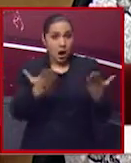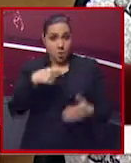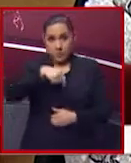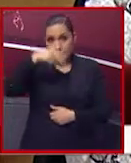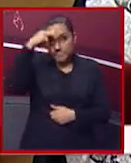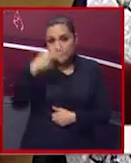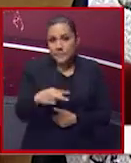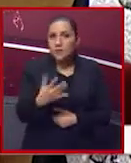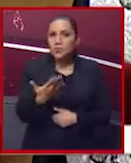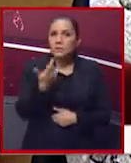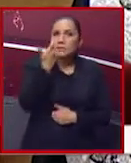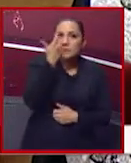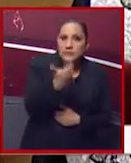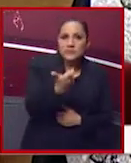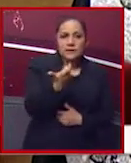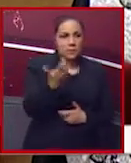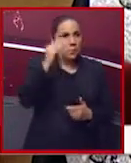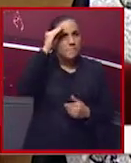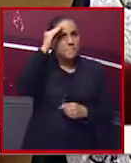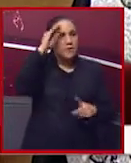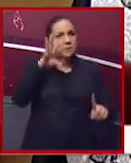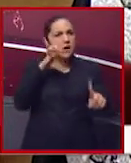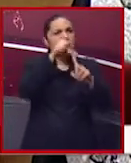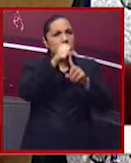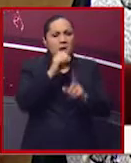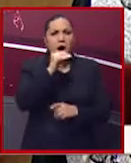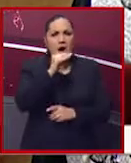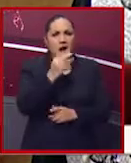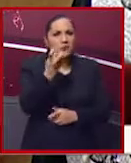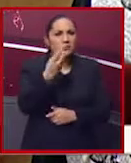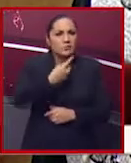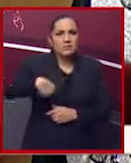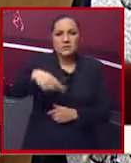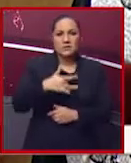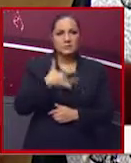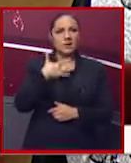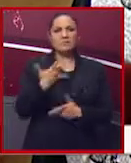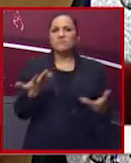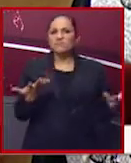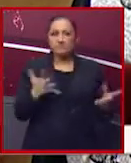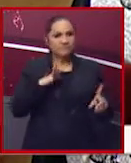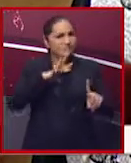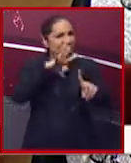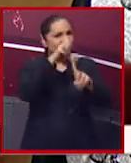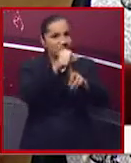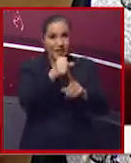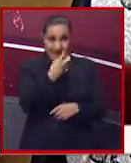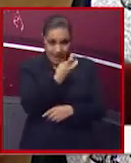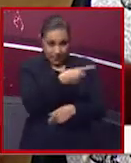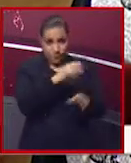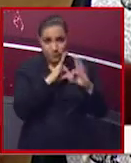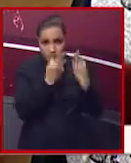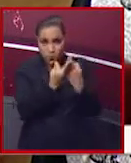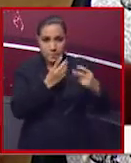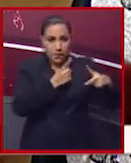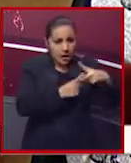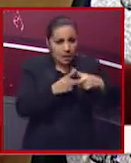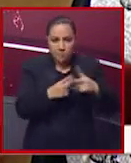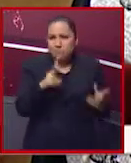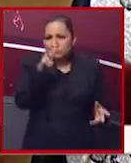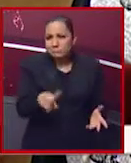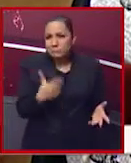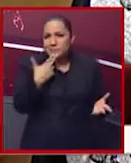desilusionante. Yo diría que el modelo económico aplicado fue un fracaso. Tenemos un país en quiebra